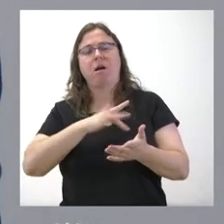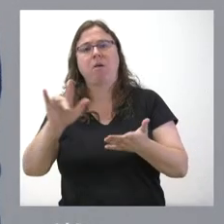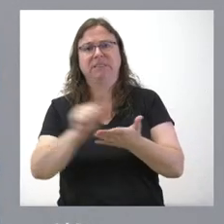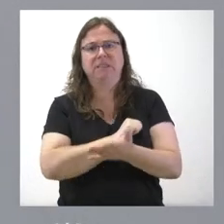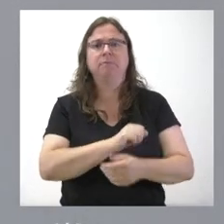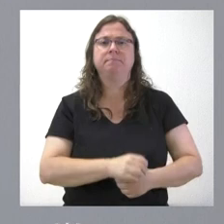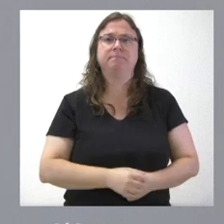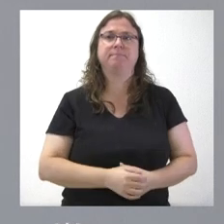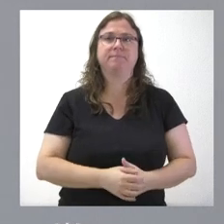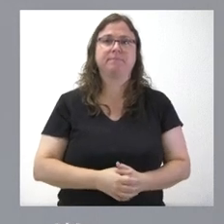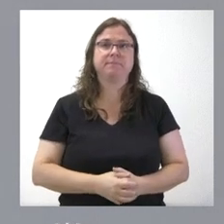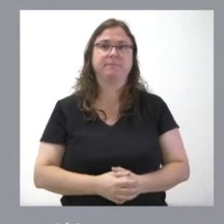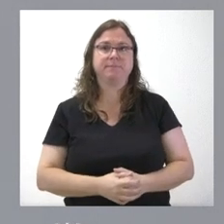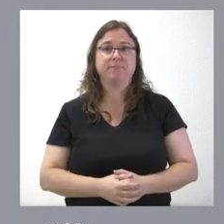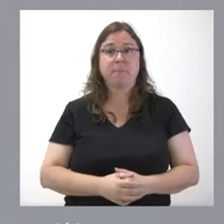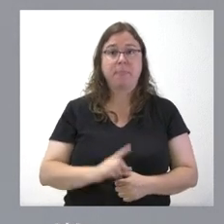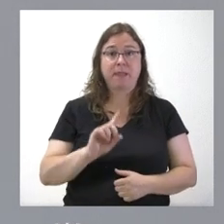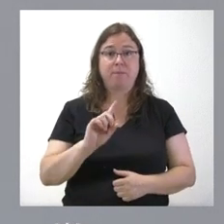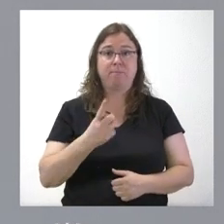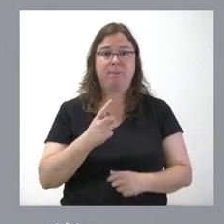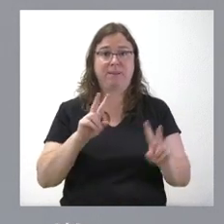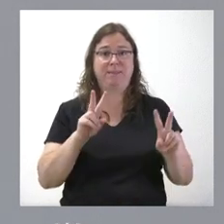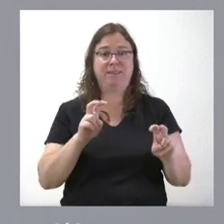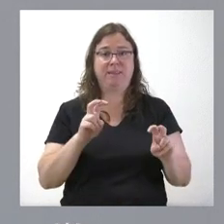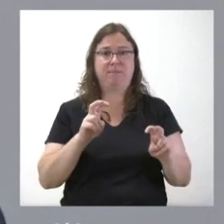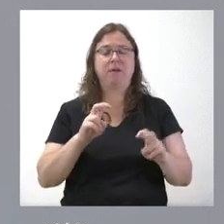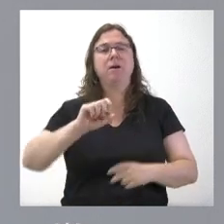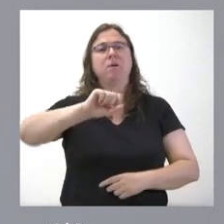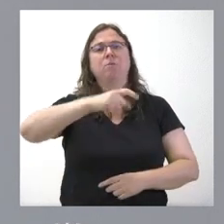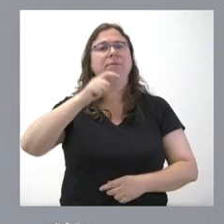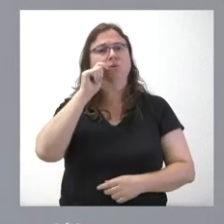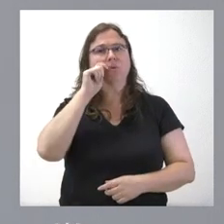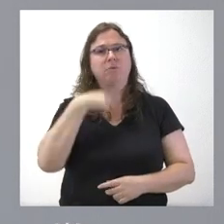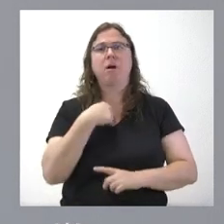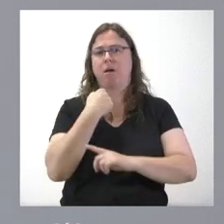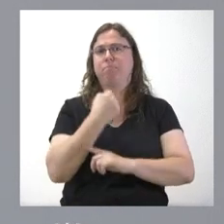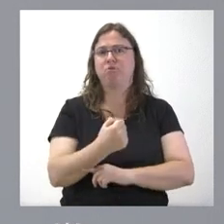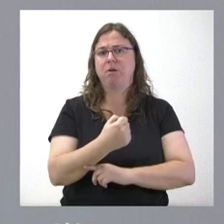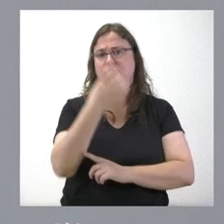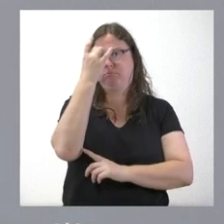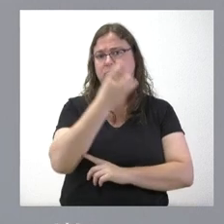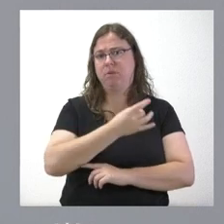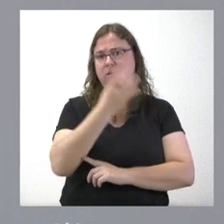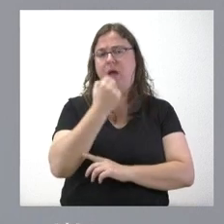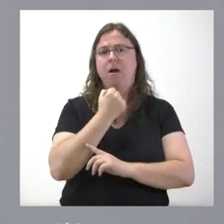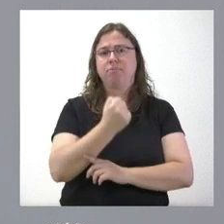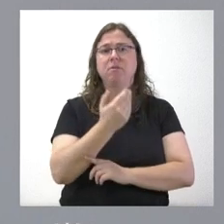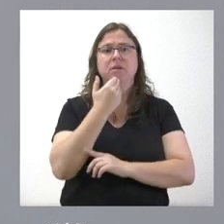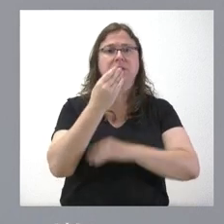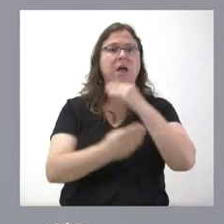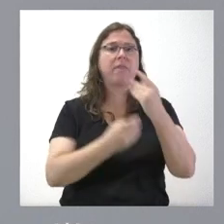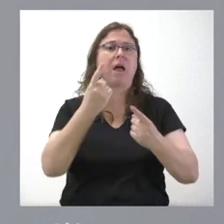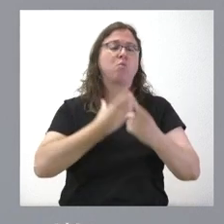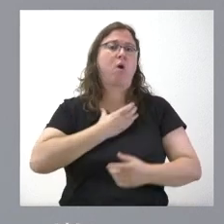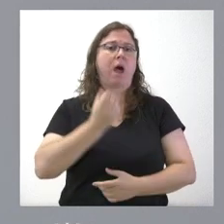Gracias sobre el primer apartado de pisos turísticos nosotros apoyamos las iniciativas que están haciendo algunos